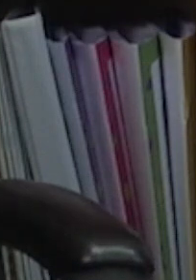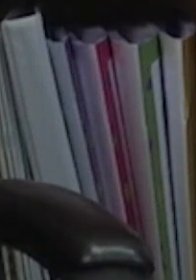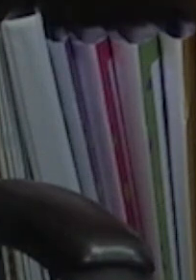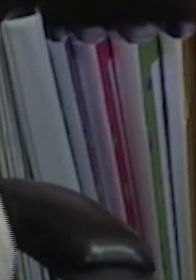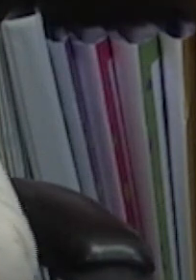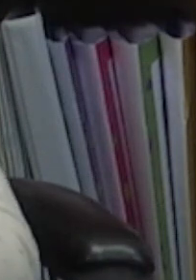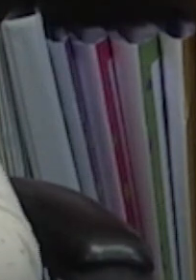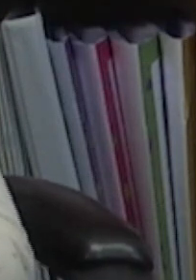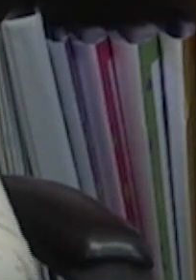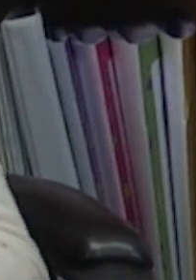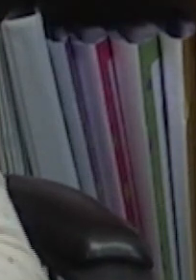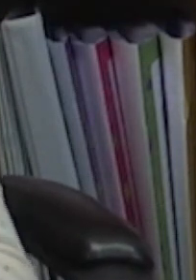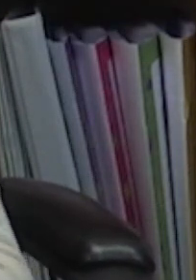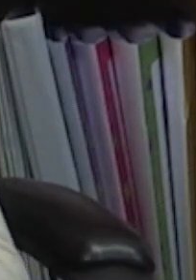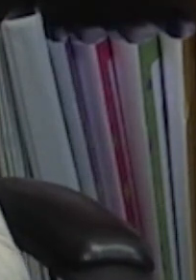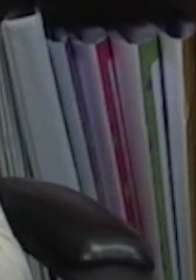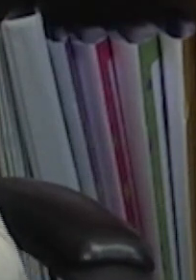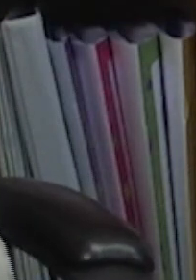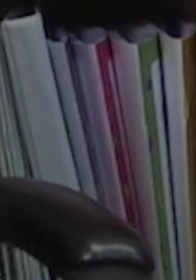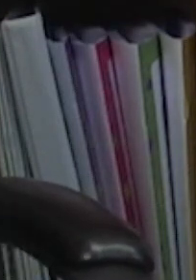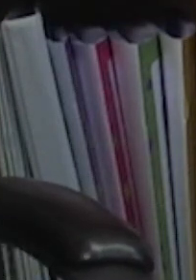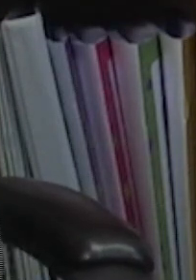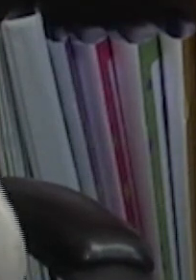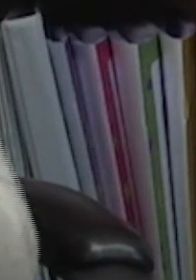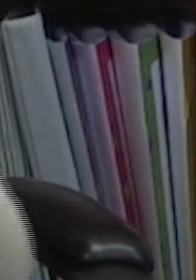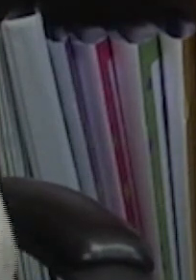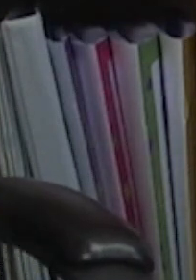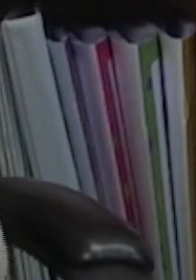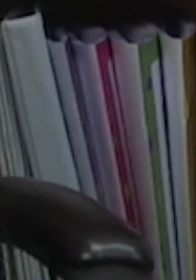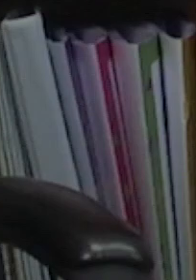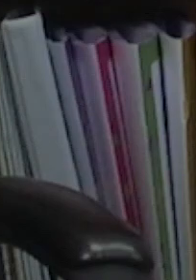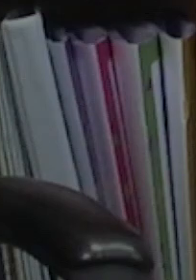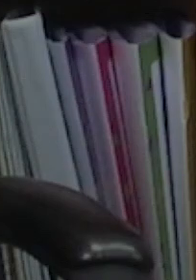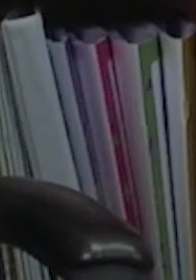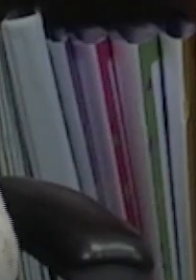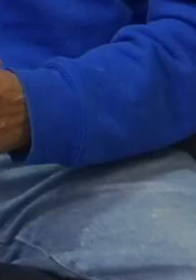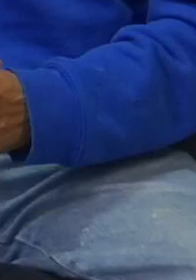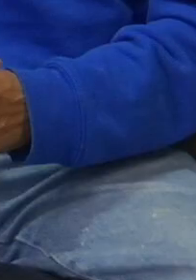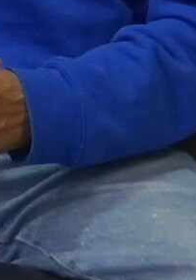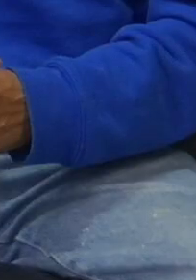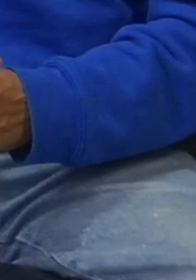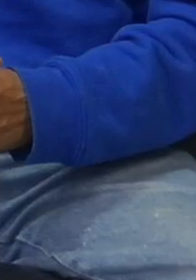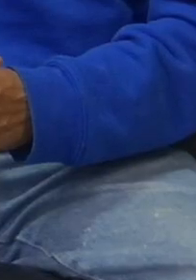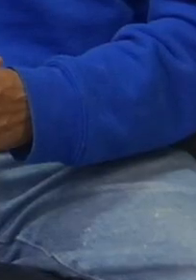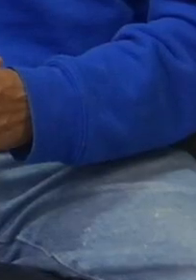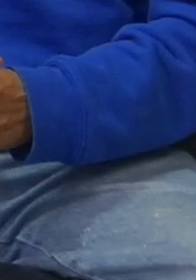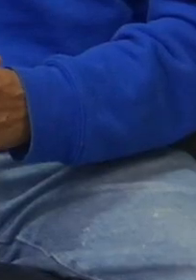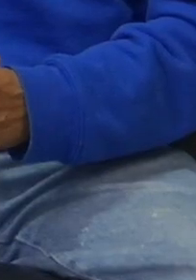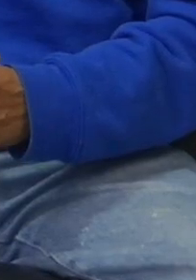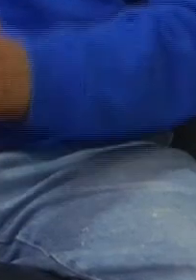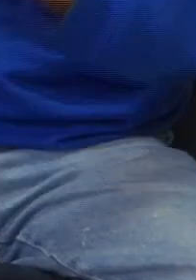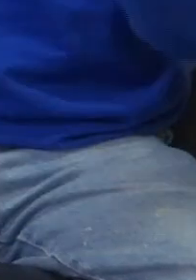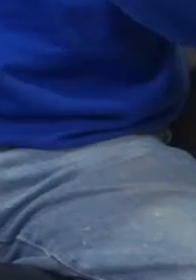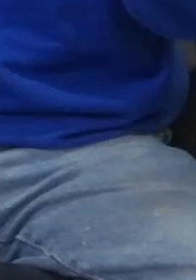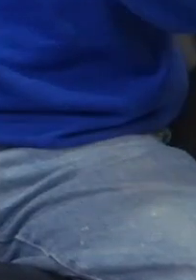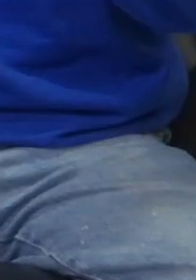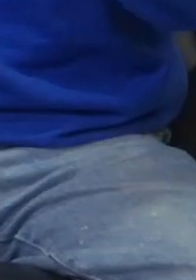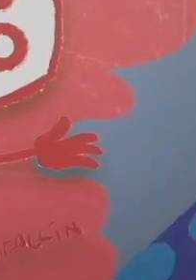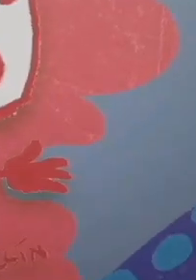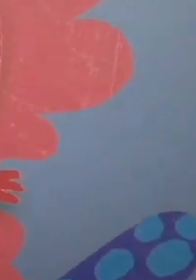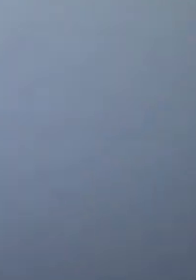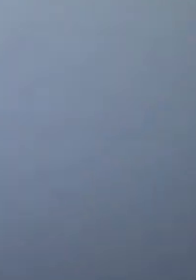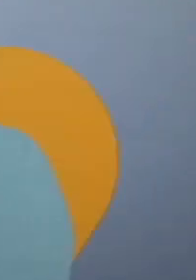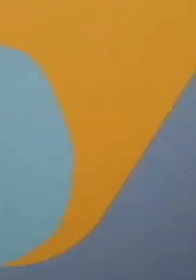Esto fue todo por hoy nos vemos hasta la próxima adiós